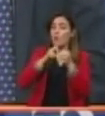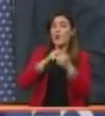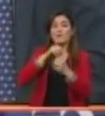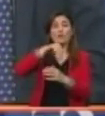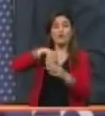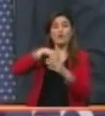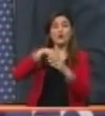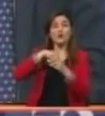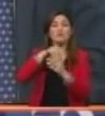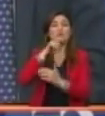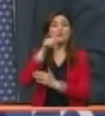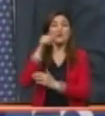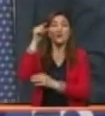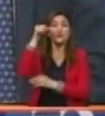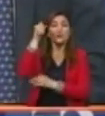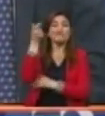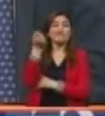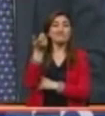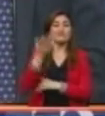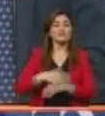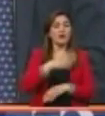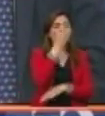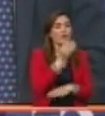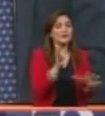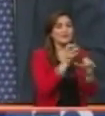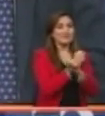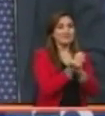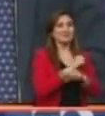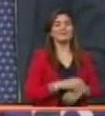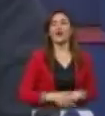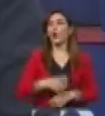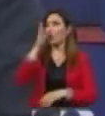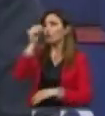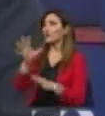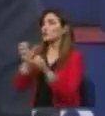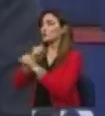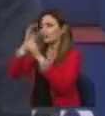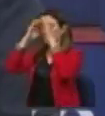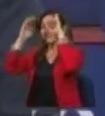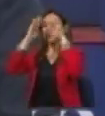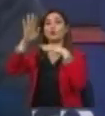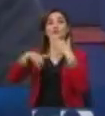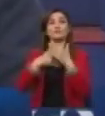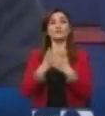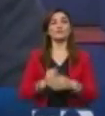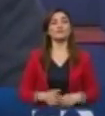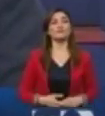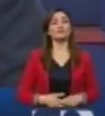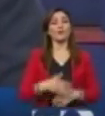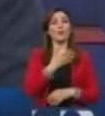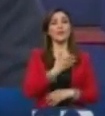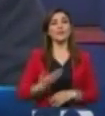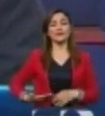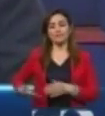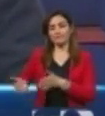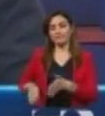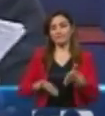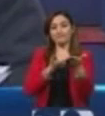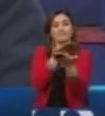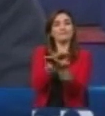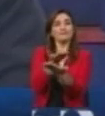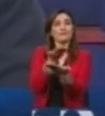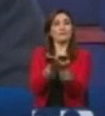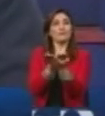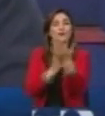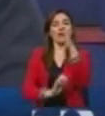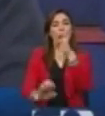noches. Buenas noches, Milton. Saludos cordiales a la audiencia. El presidente marca una ruta, marca un camino y aparentemente uno